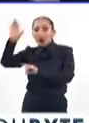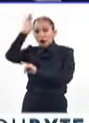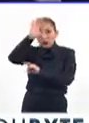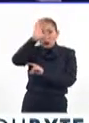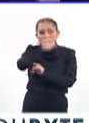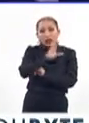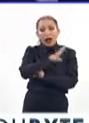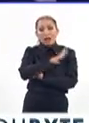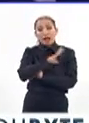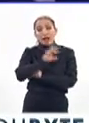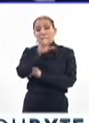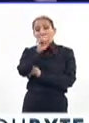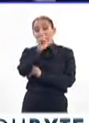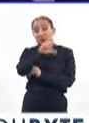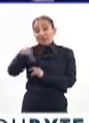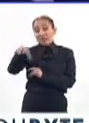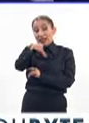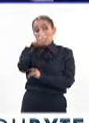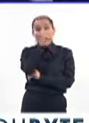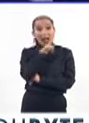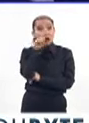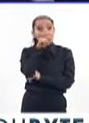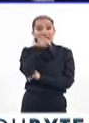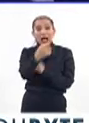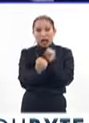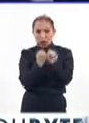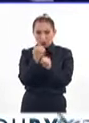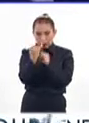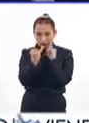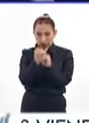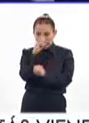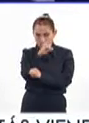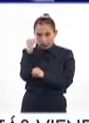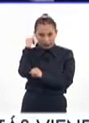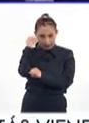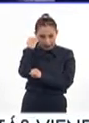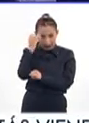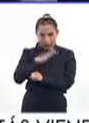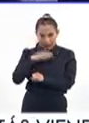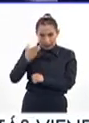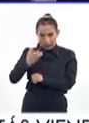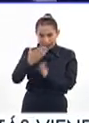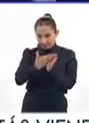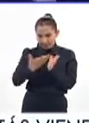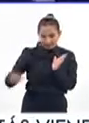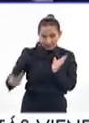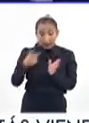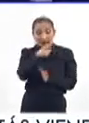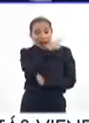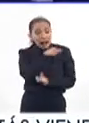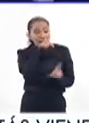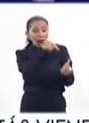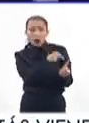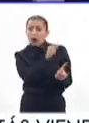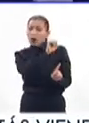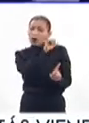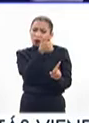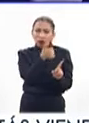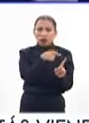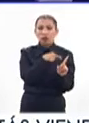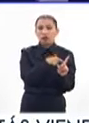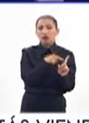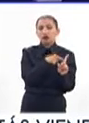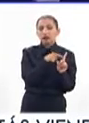cultural había 20 distintas lenguas. Este es el Año Internacional de las Lenguas Indígenas y la lengua es otra de